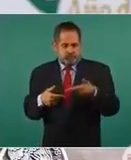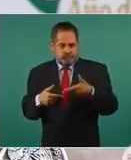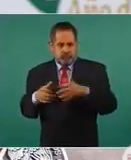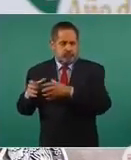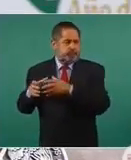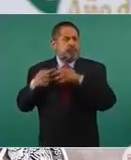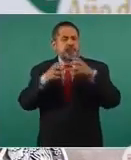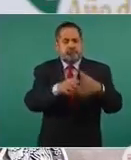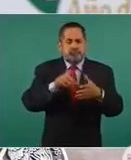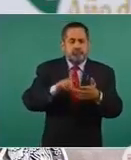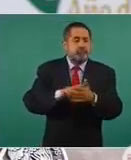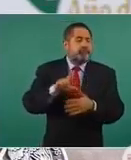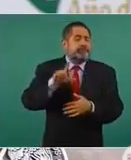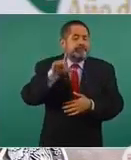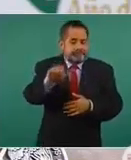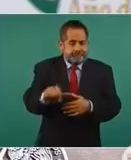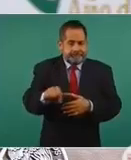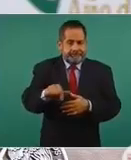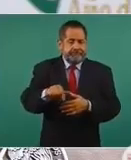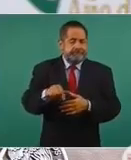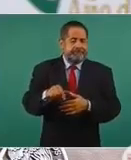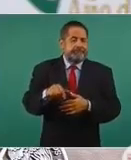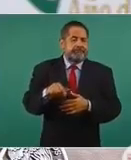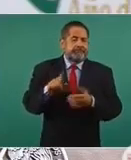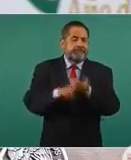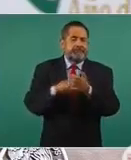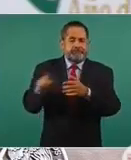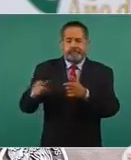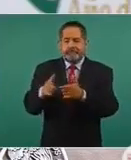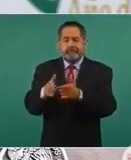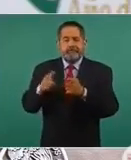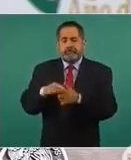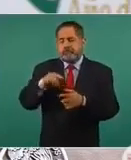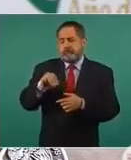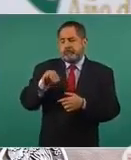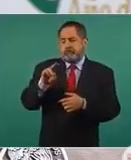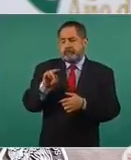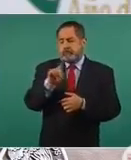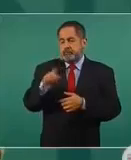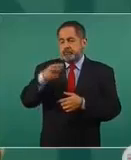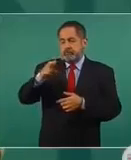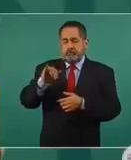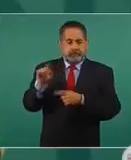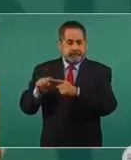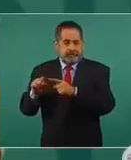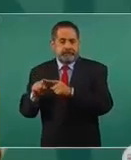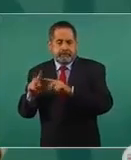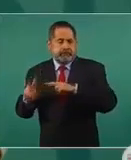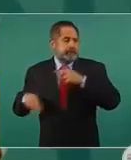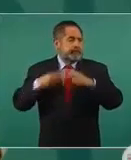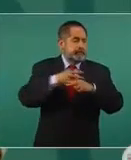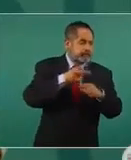de personal del regimiento de caballería de Musquis, que fue al área a hacer,